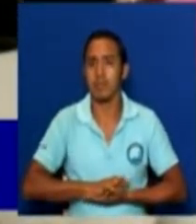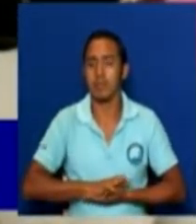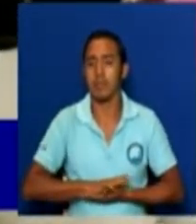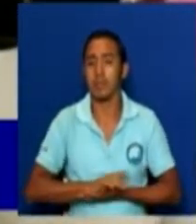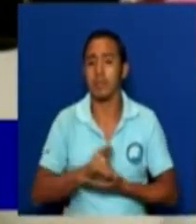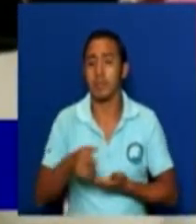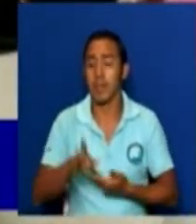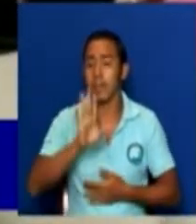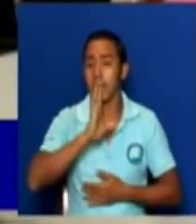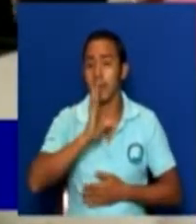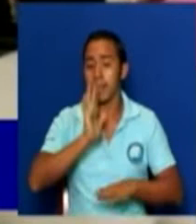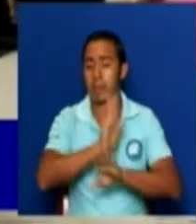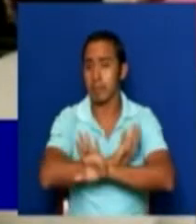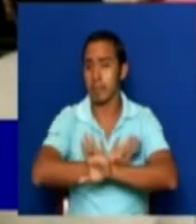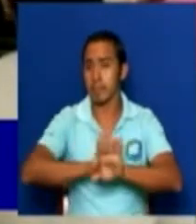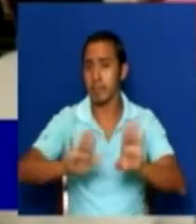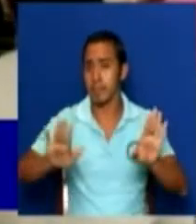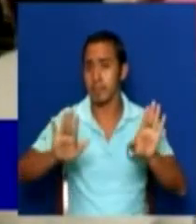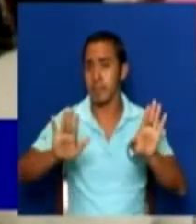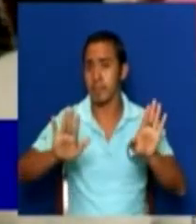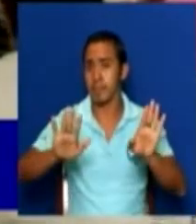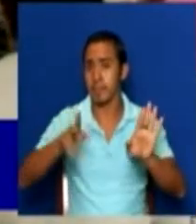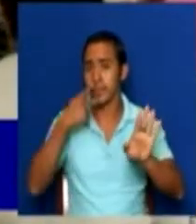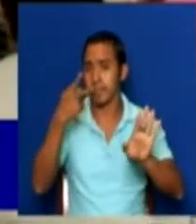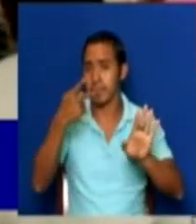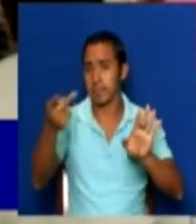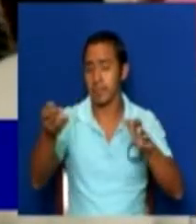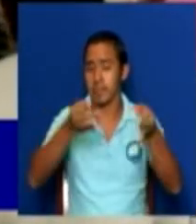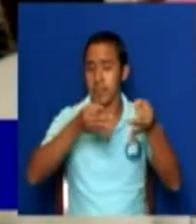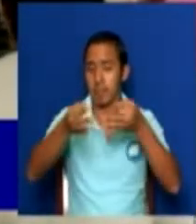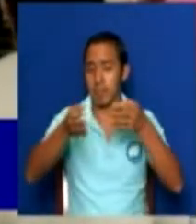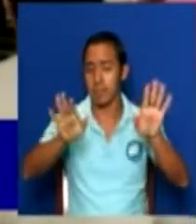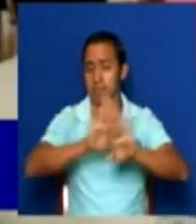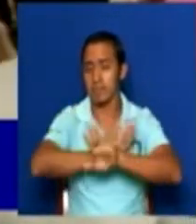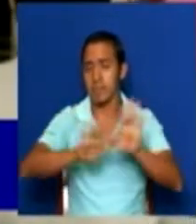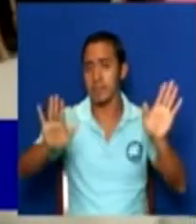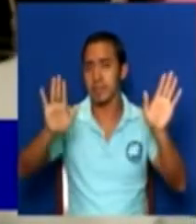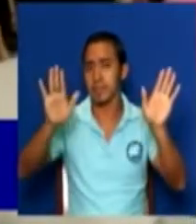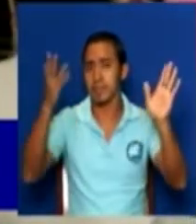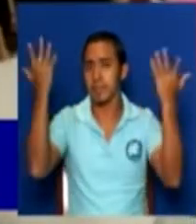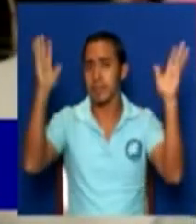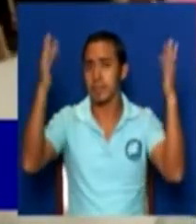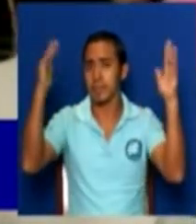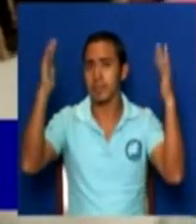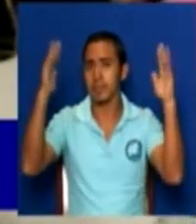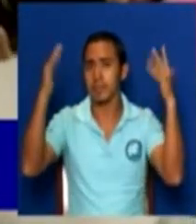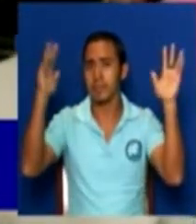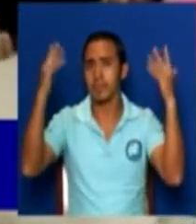Vamos a escuchar finalmente unas palabras de clausura